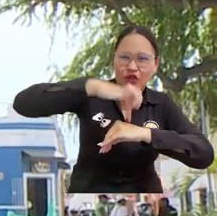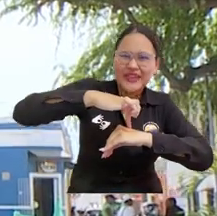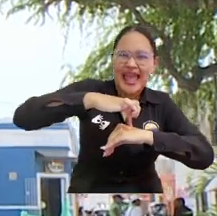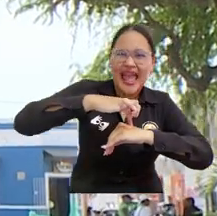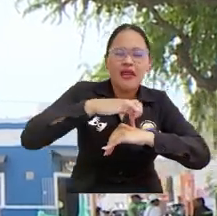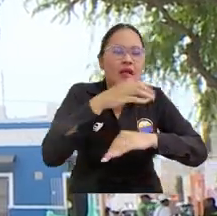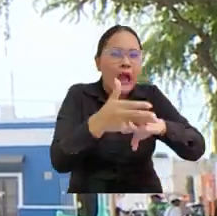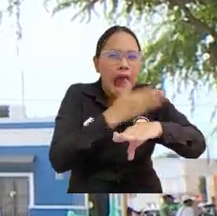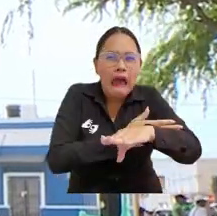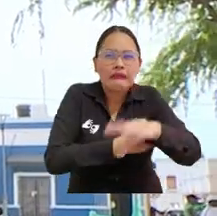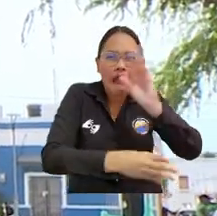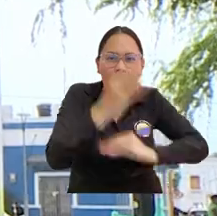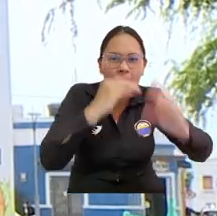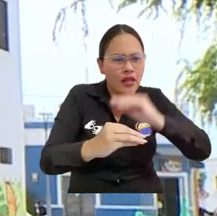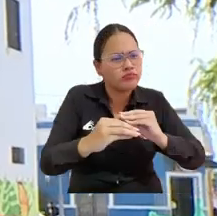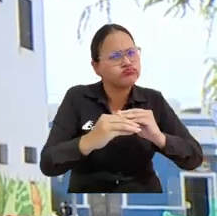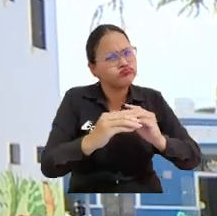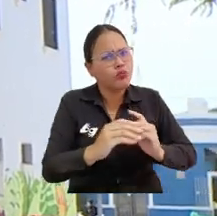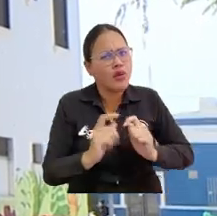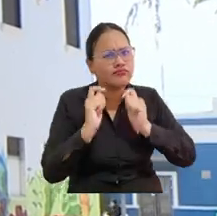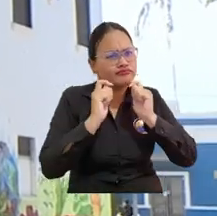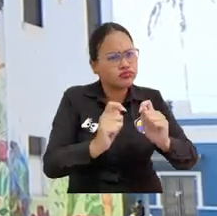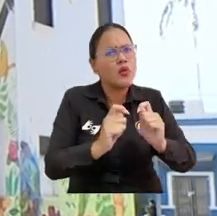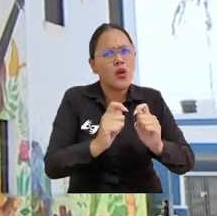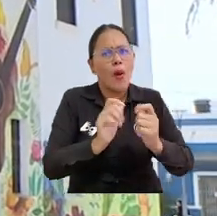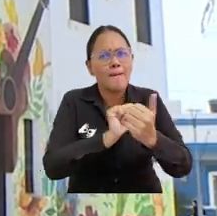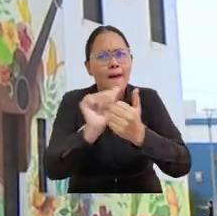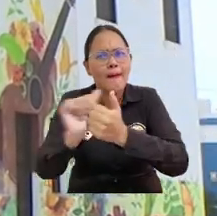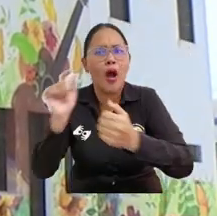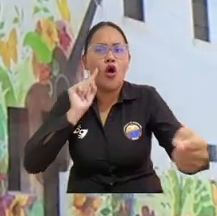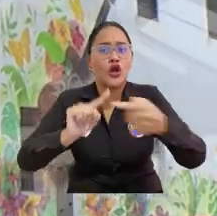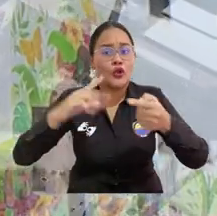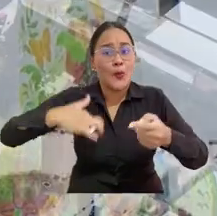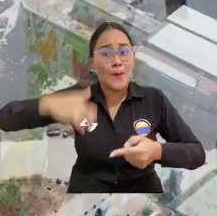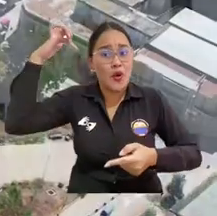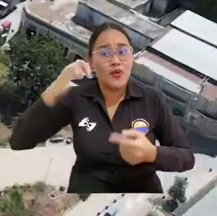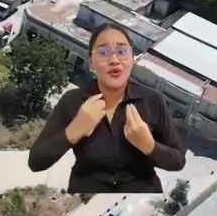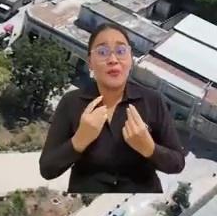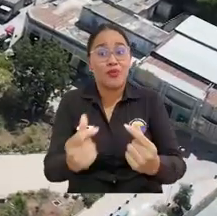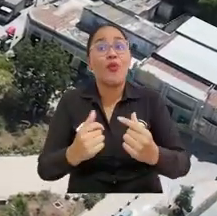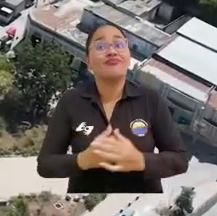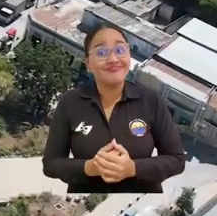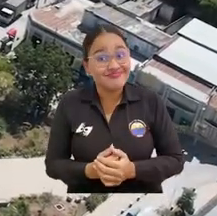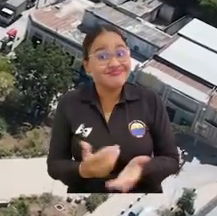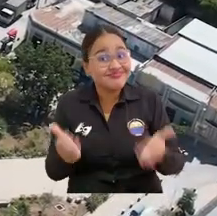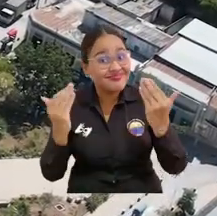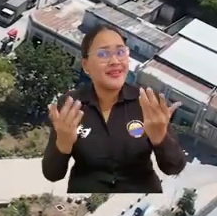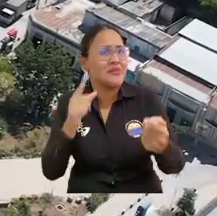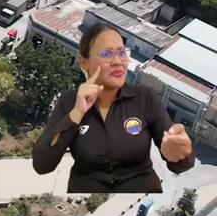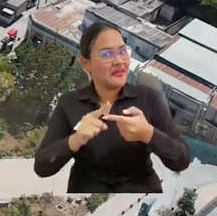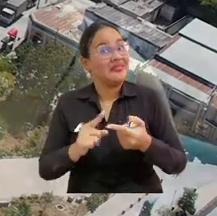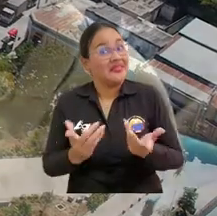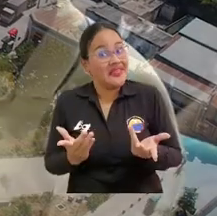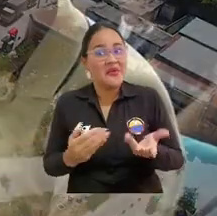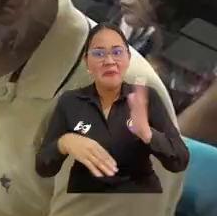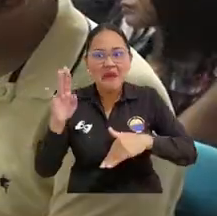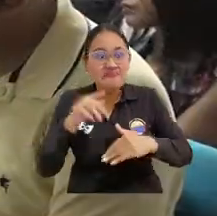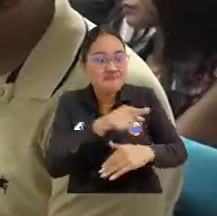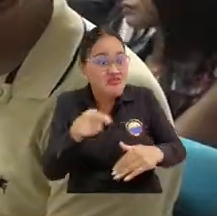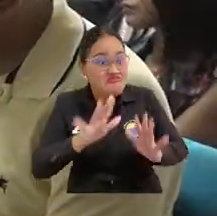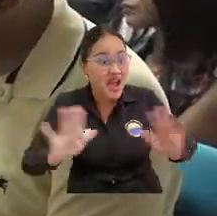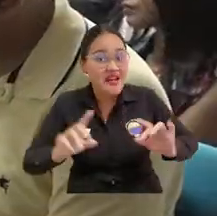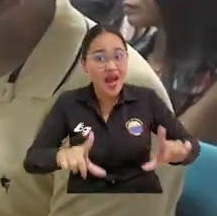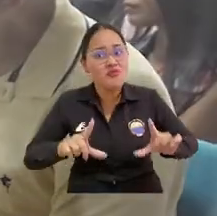competencias gracias a la alianza con el Instituto Nacional de Formación Técnica Profesional Infotep en Ciénaga, facilitando el acceso